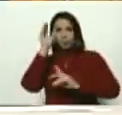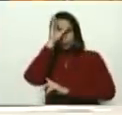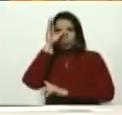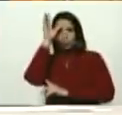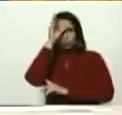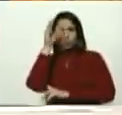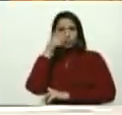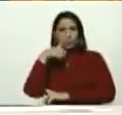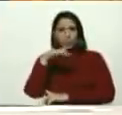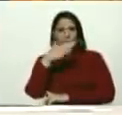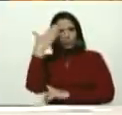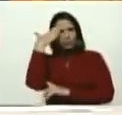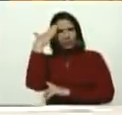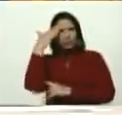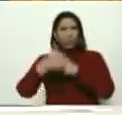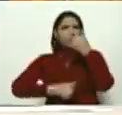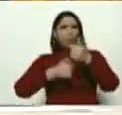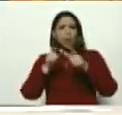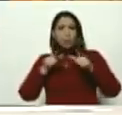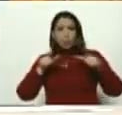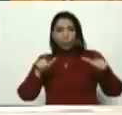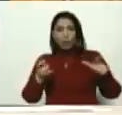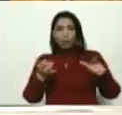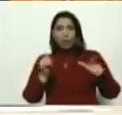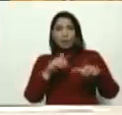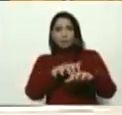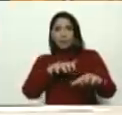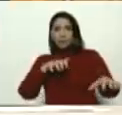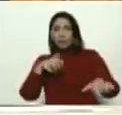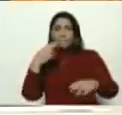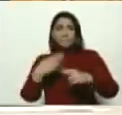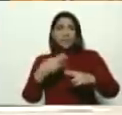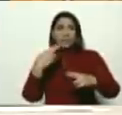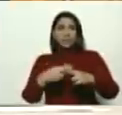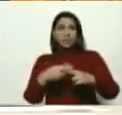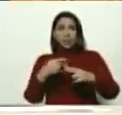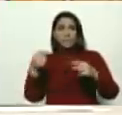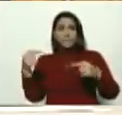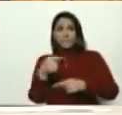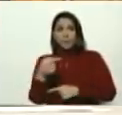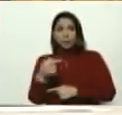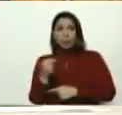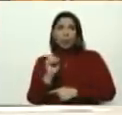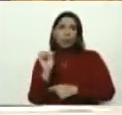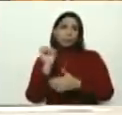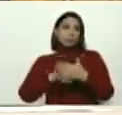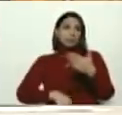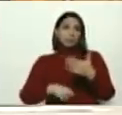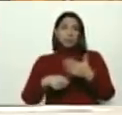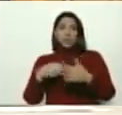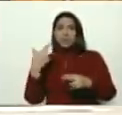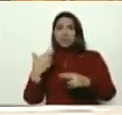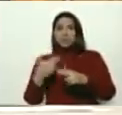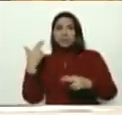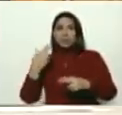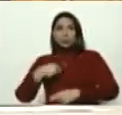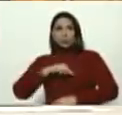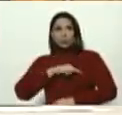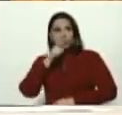tenga conocimiento de los lugares que son de mayor riesgo, de menor y de nada de riesgo para nuestra